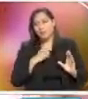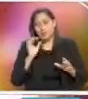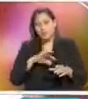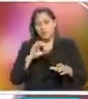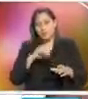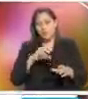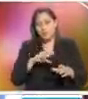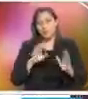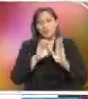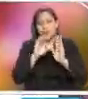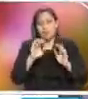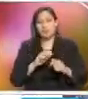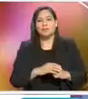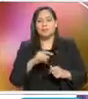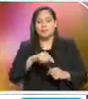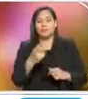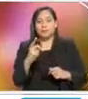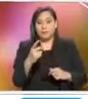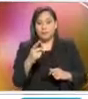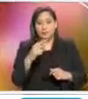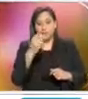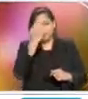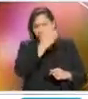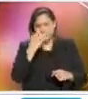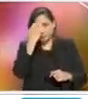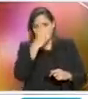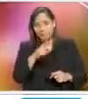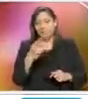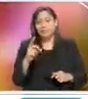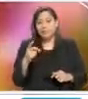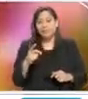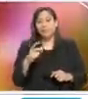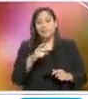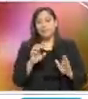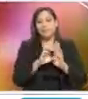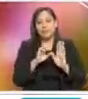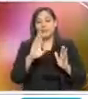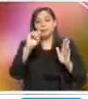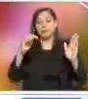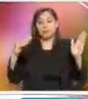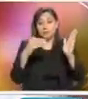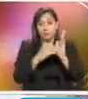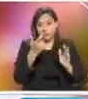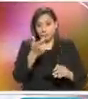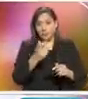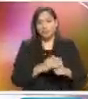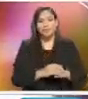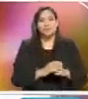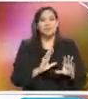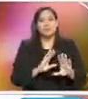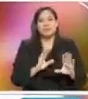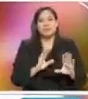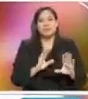de emergencias, hablo de gastos que ya vas a hacer tú. La inscripción de los niños, el momento para comprar los uniformes, por ejemplo. Entonces